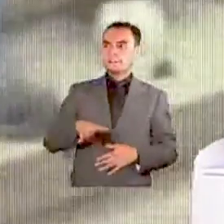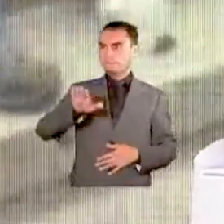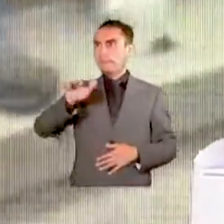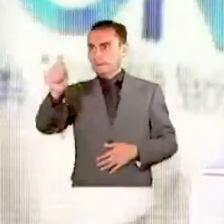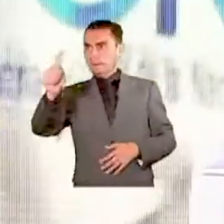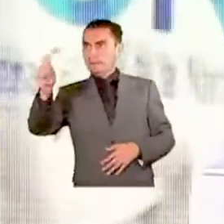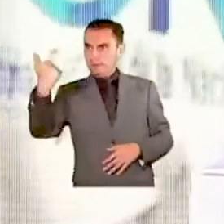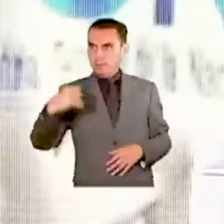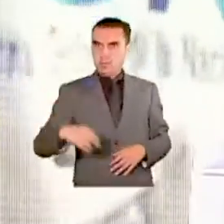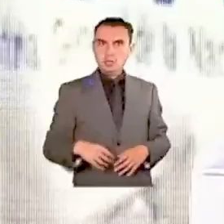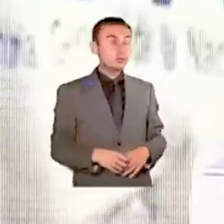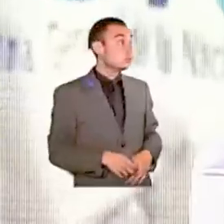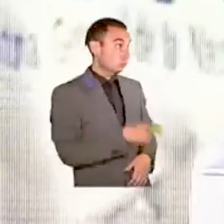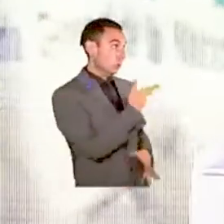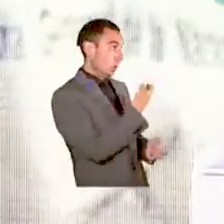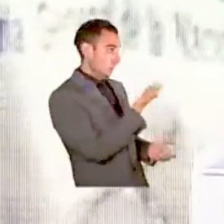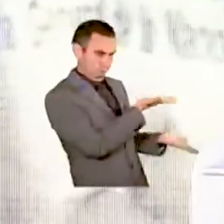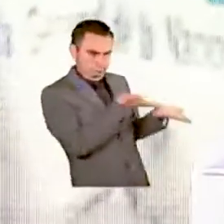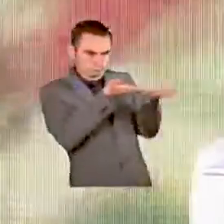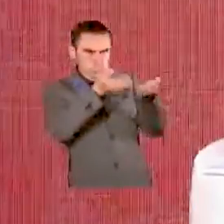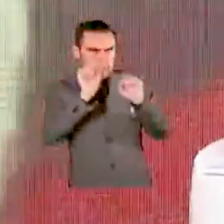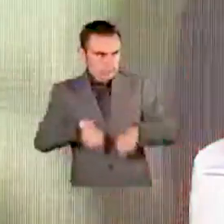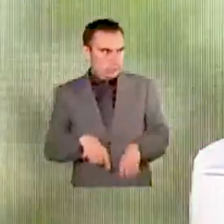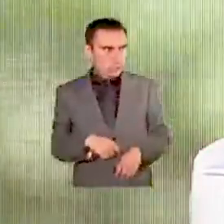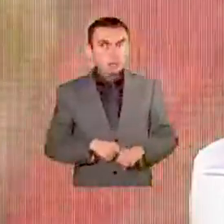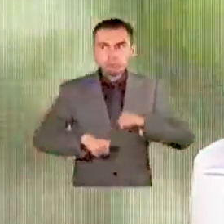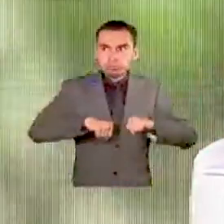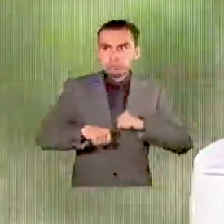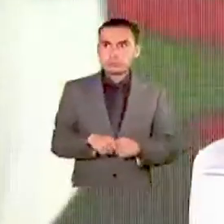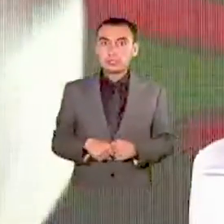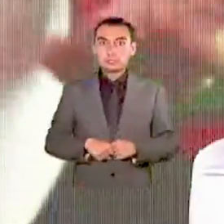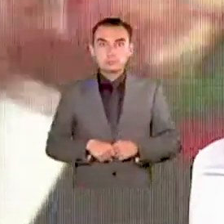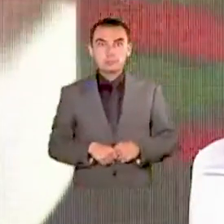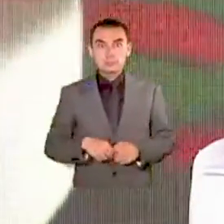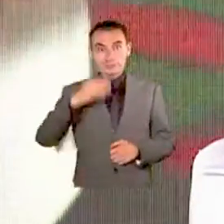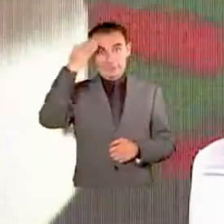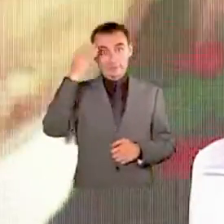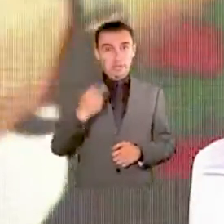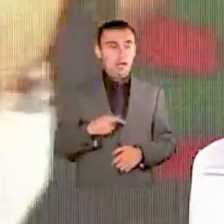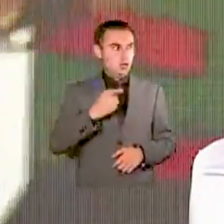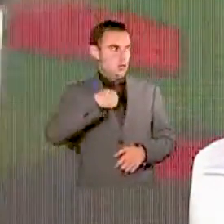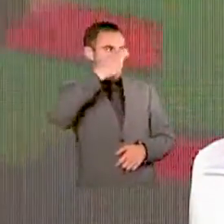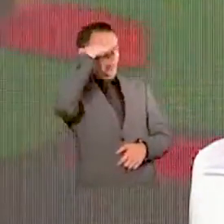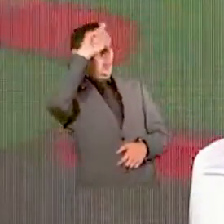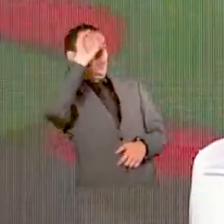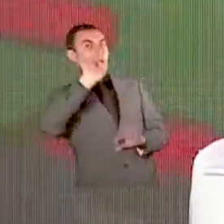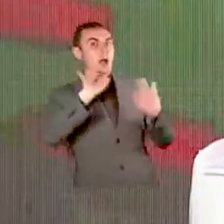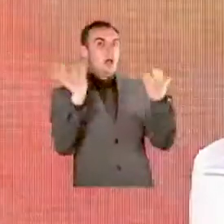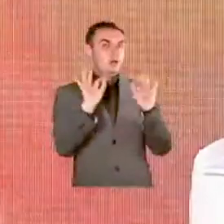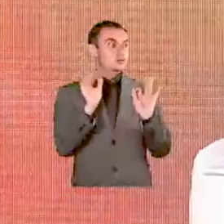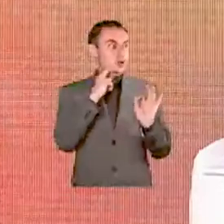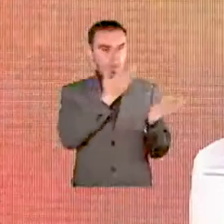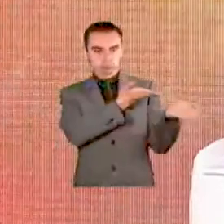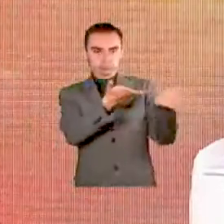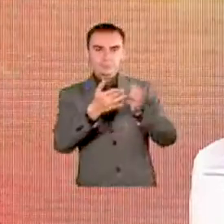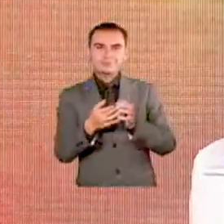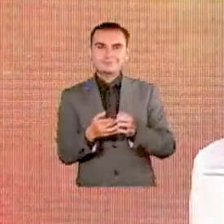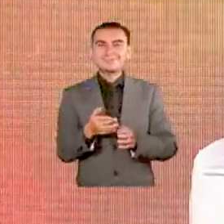procuradora, si usted quiere ejercer el poder preferente para efectos de que no haya ninguna mala interpretación por parte de la ciudadanía, y ha sido un trabajo duro y coordinado